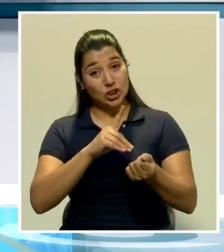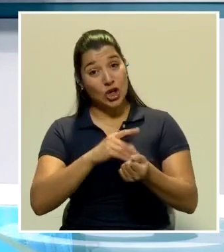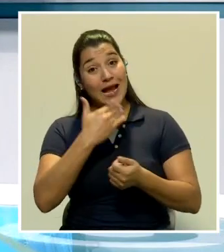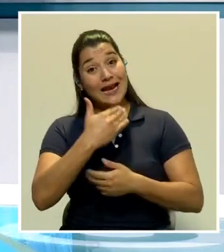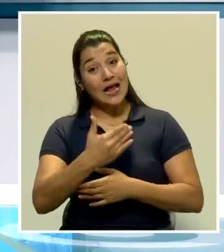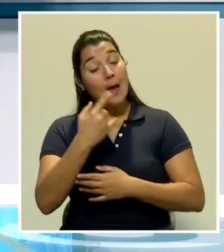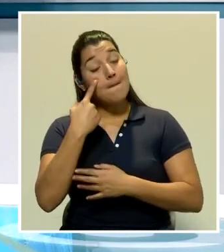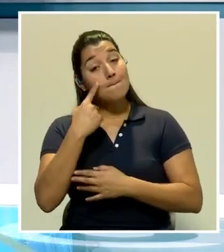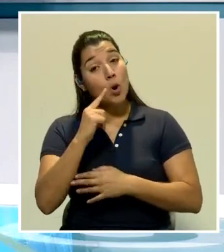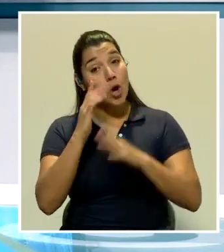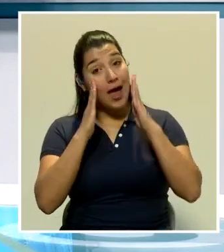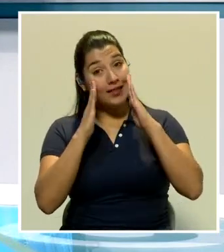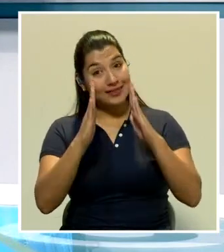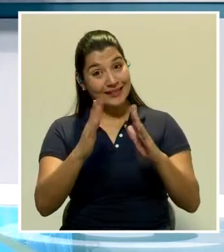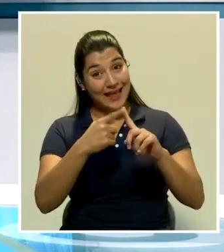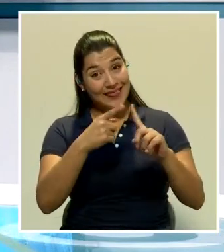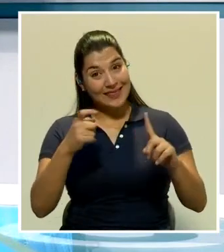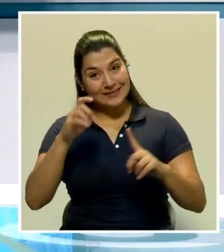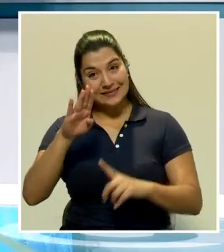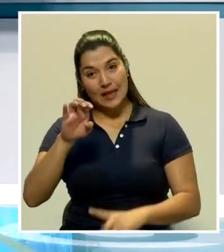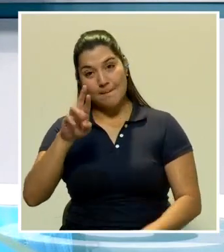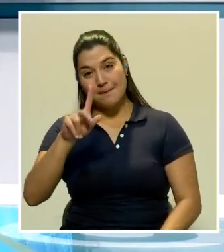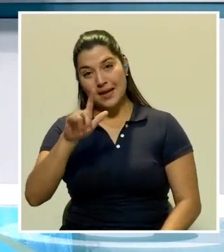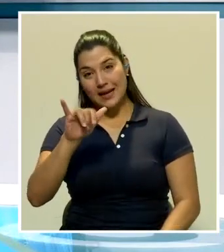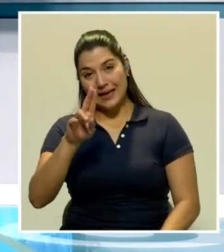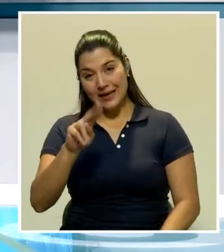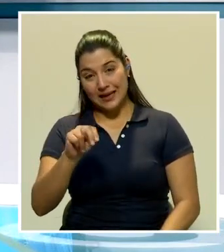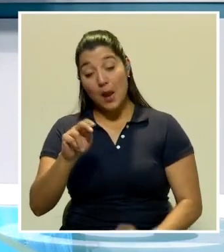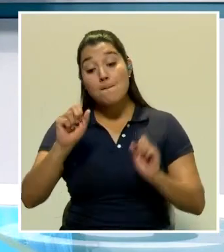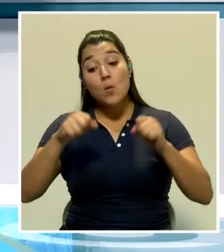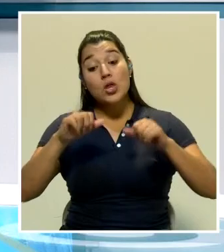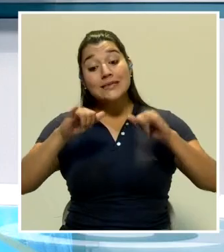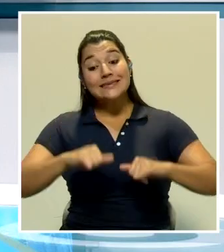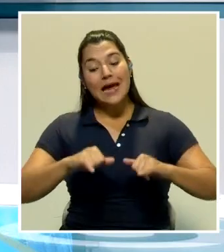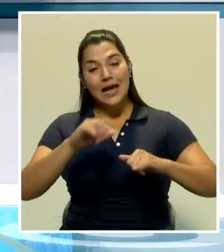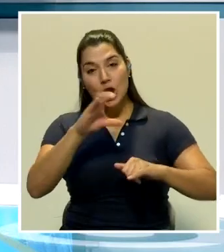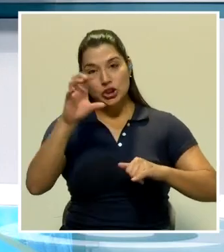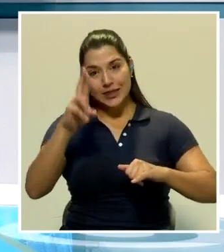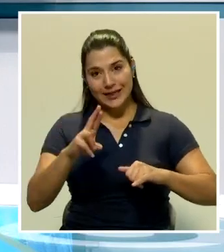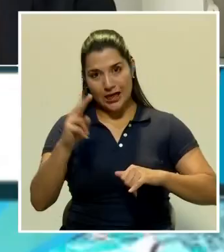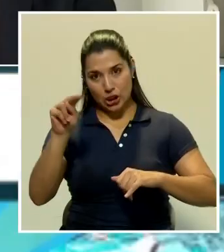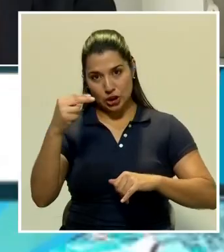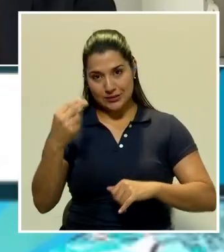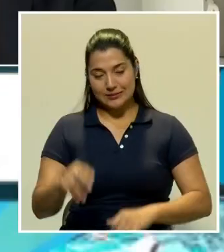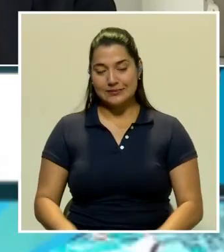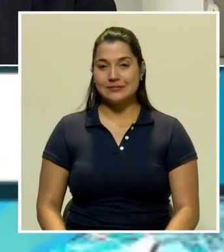por atendernos en Berlín y por estar en el set de Costa Rica Noticias.